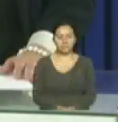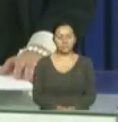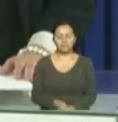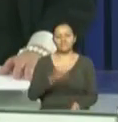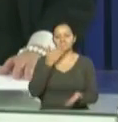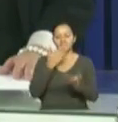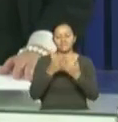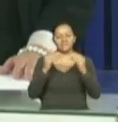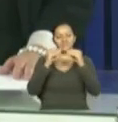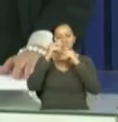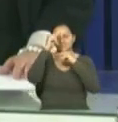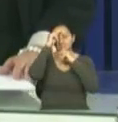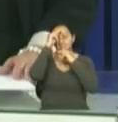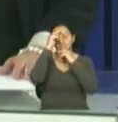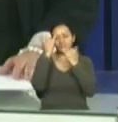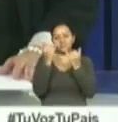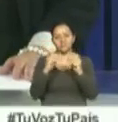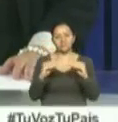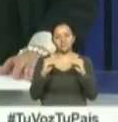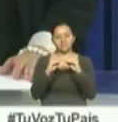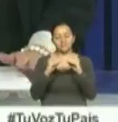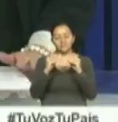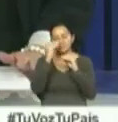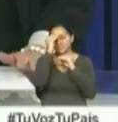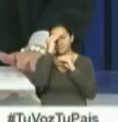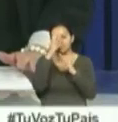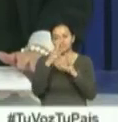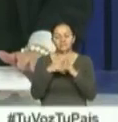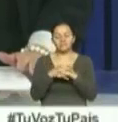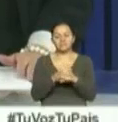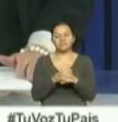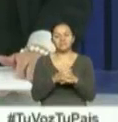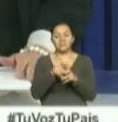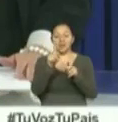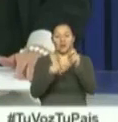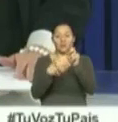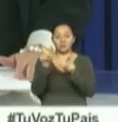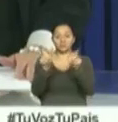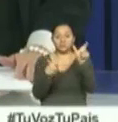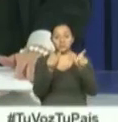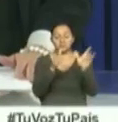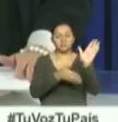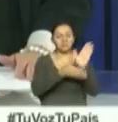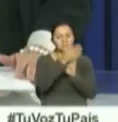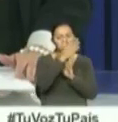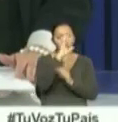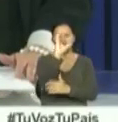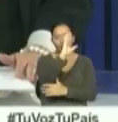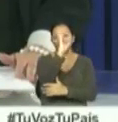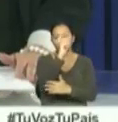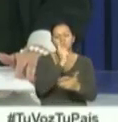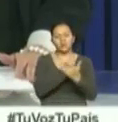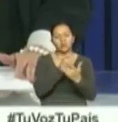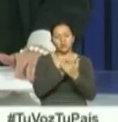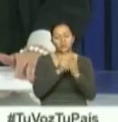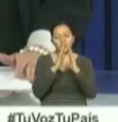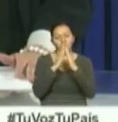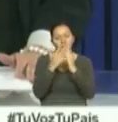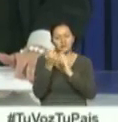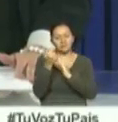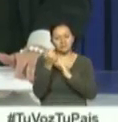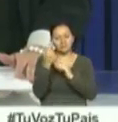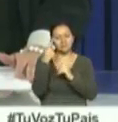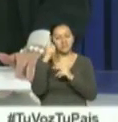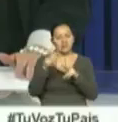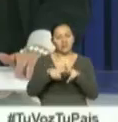Gracias por continuar con nosotros, seguimos informando. Pese a que algunas personas se han trasladado a Colombia para adquirir la lista de útiles por